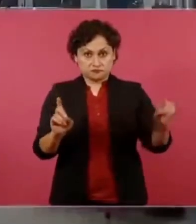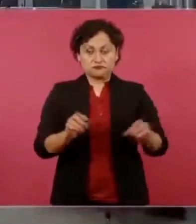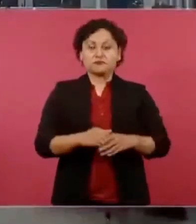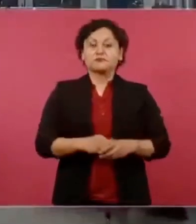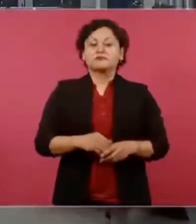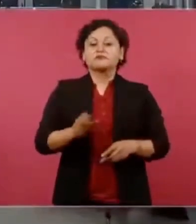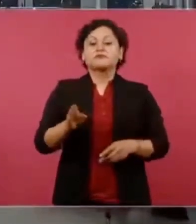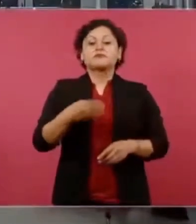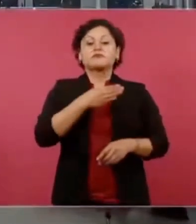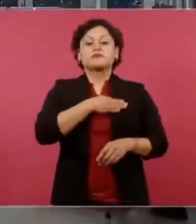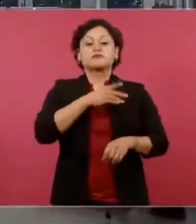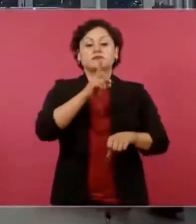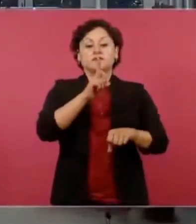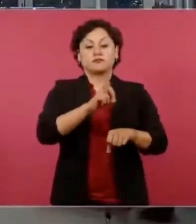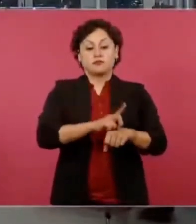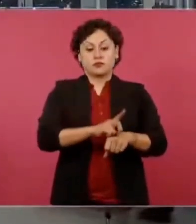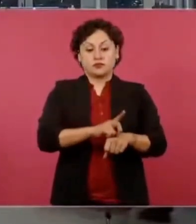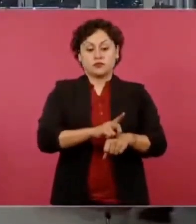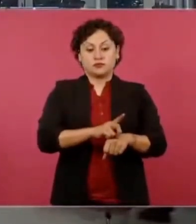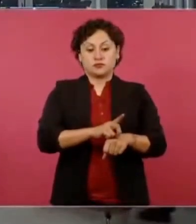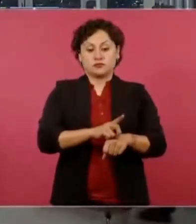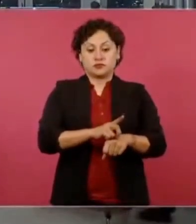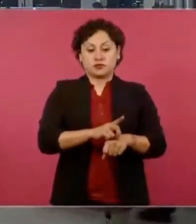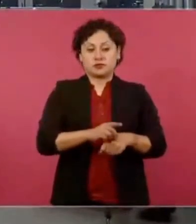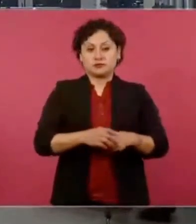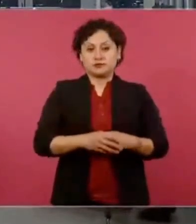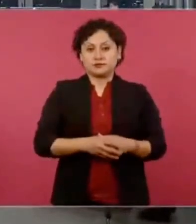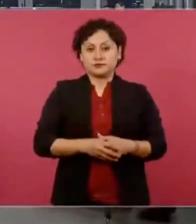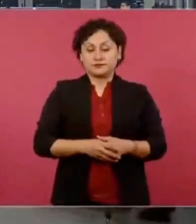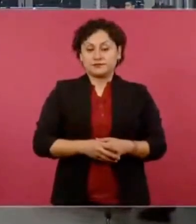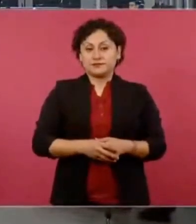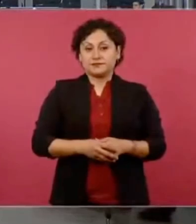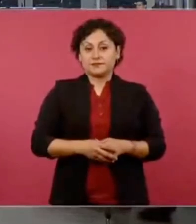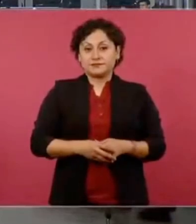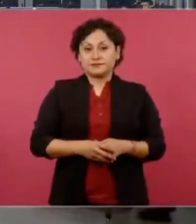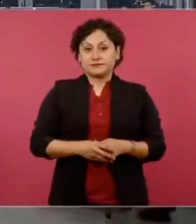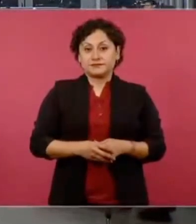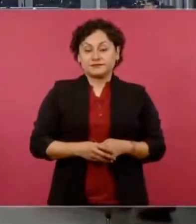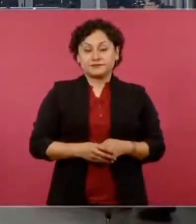Buenos días, presidente. César El centro Huerta. también, mire, el pasillo.